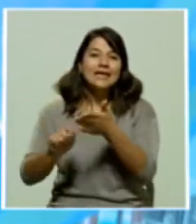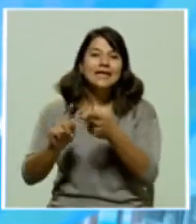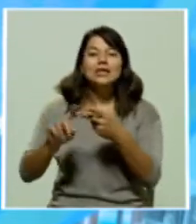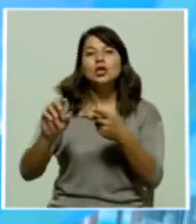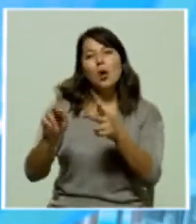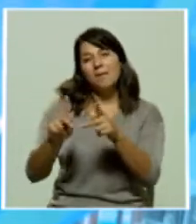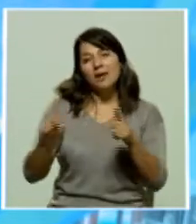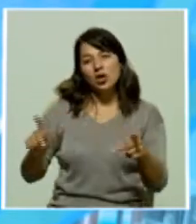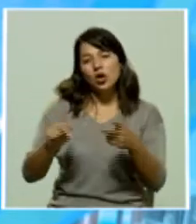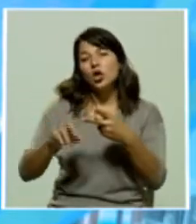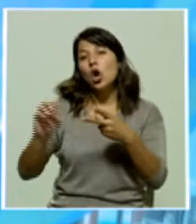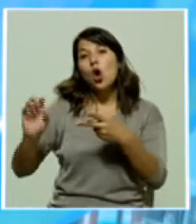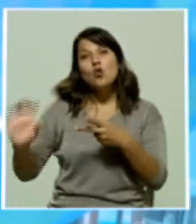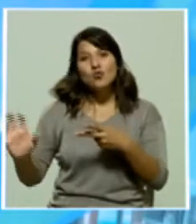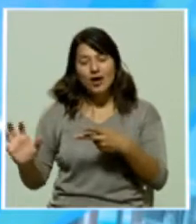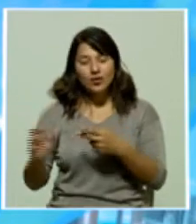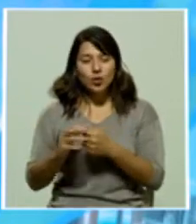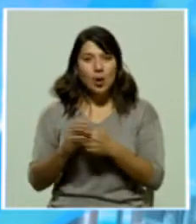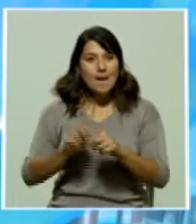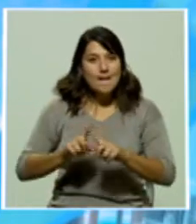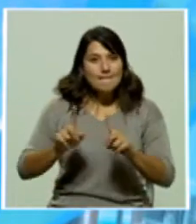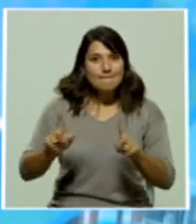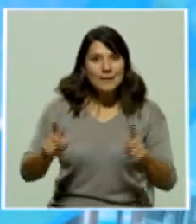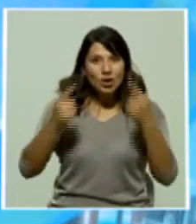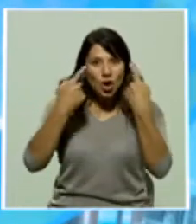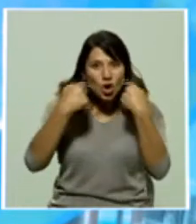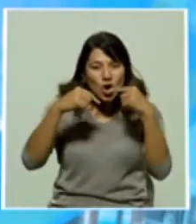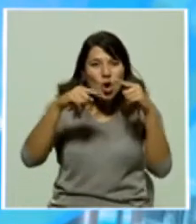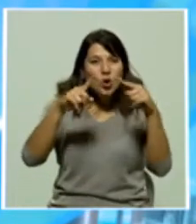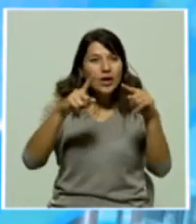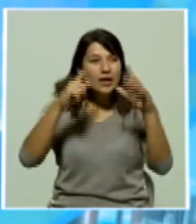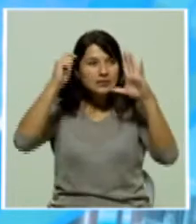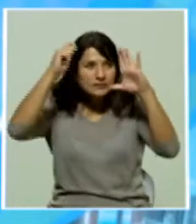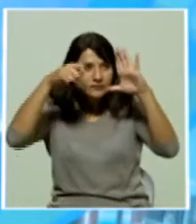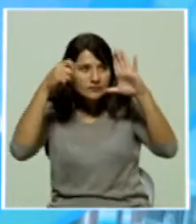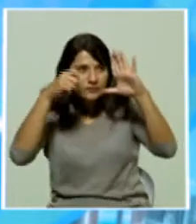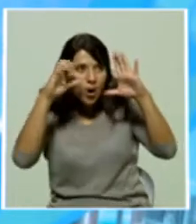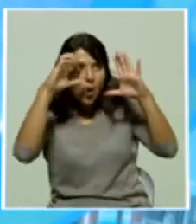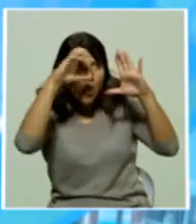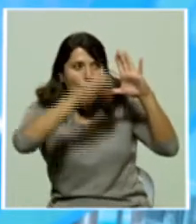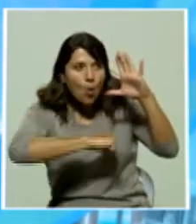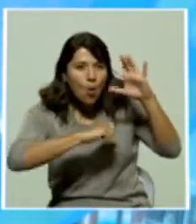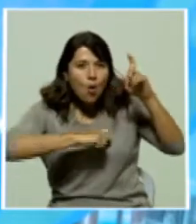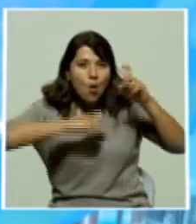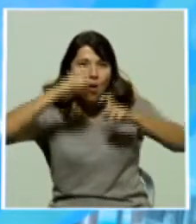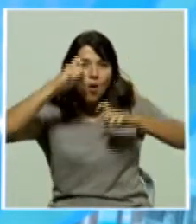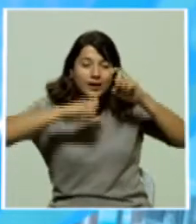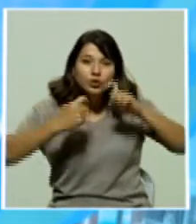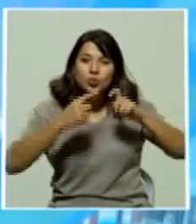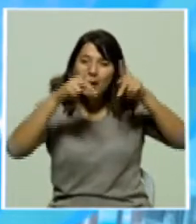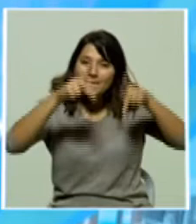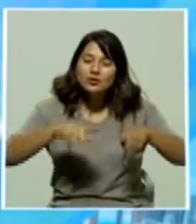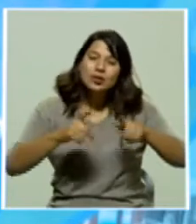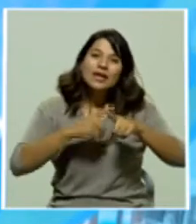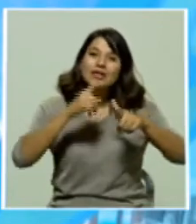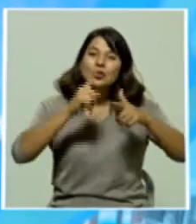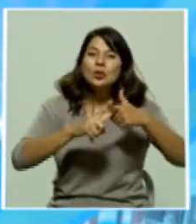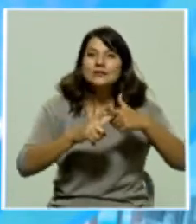de captar con la cámara la gestualidad de alguien le da una